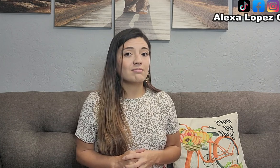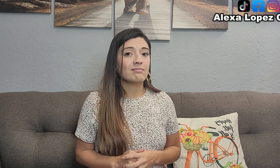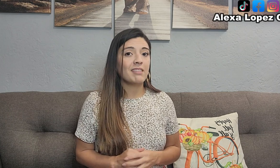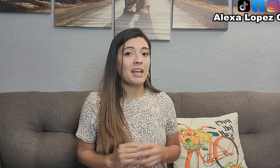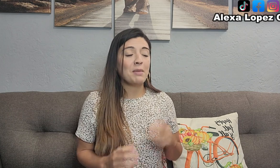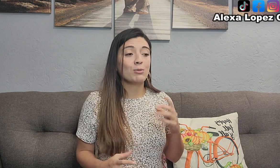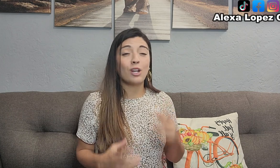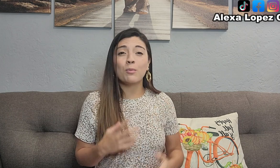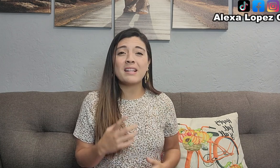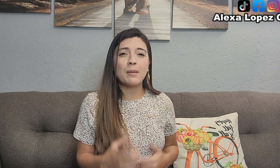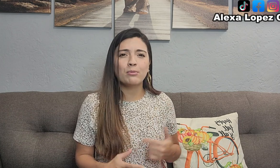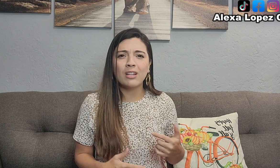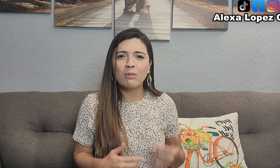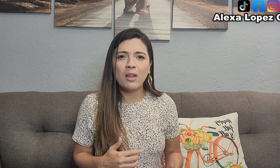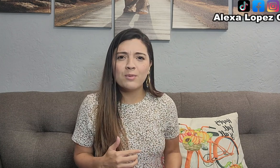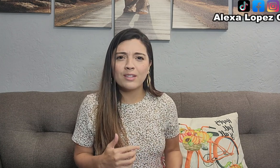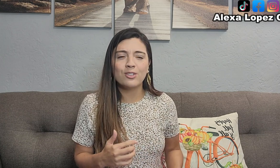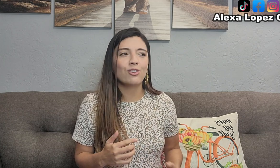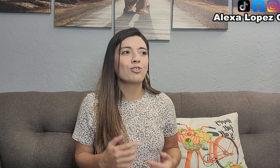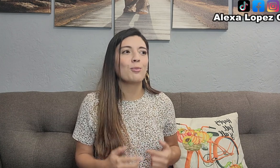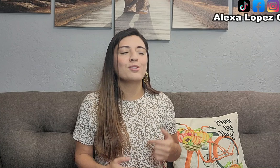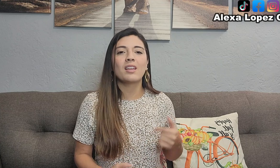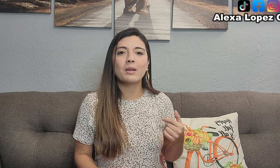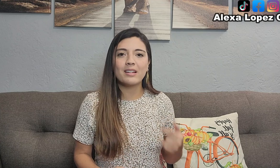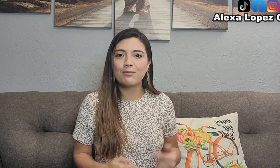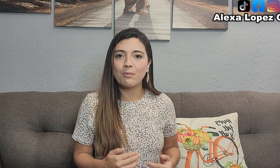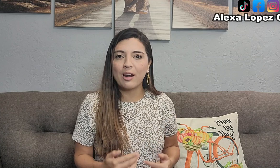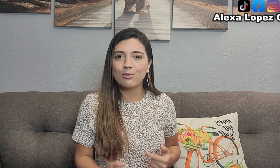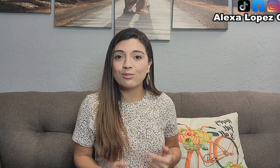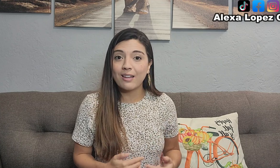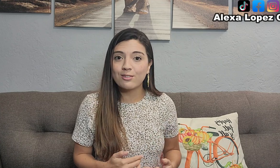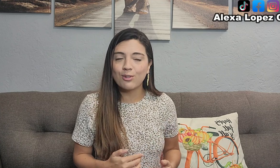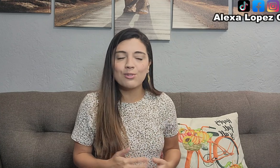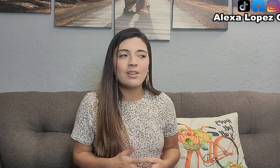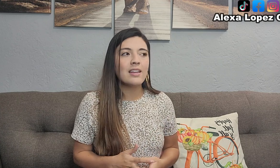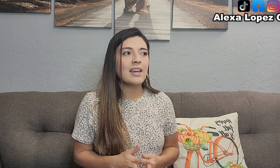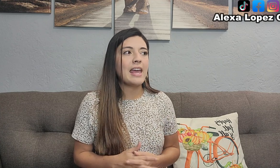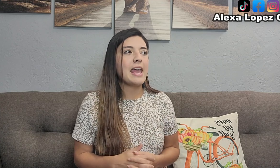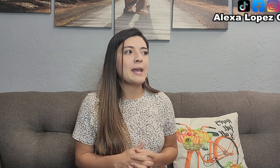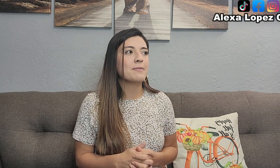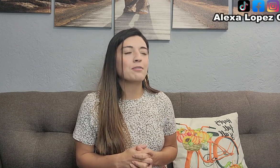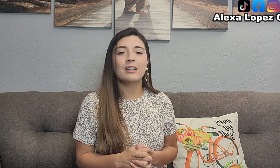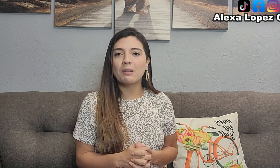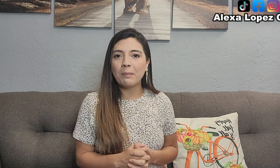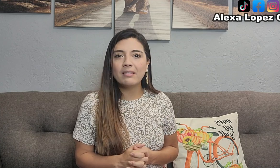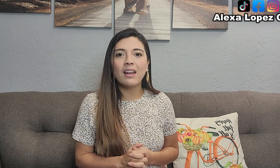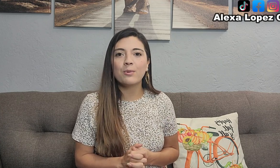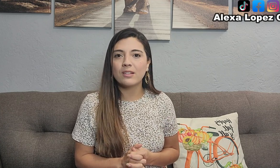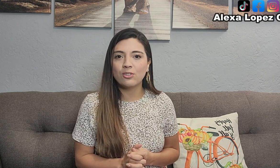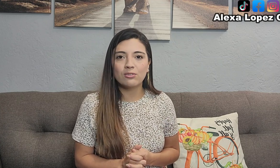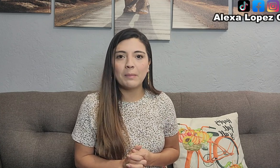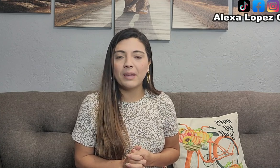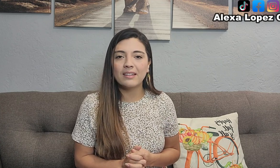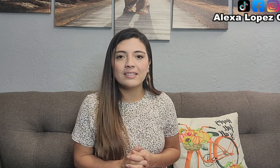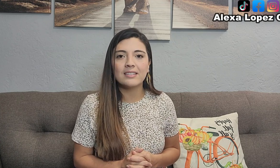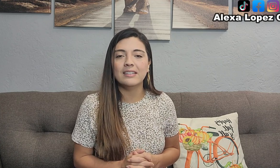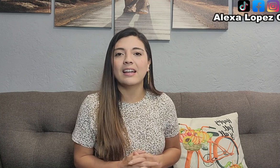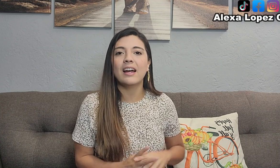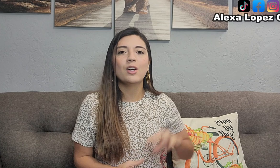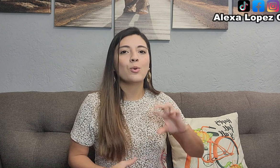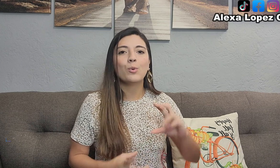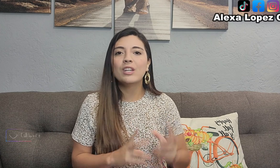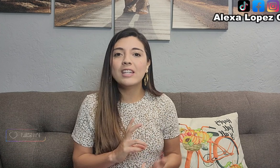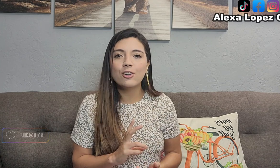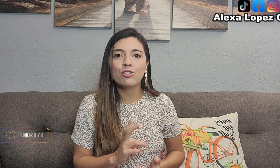Interesante. Me gusta cómo le está apuntando a la educación, cómo dice que va a transformar los textos. Definitivamente la educación también